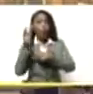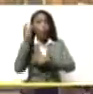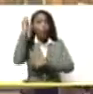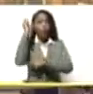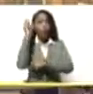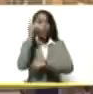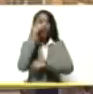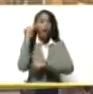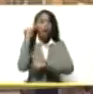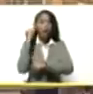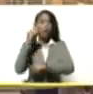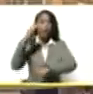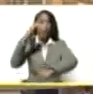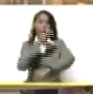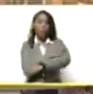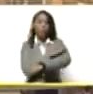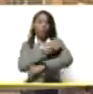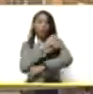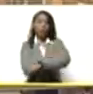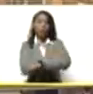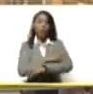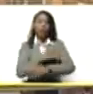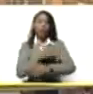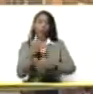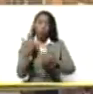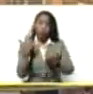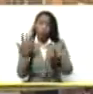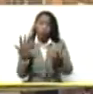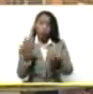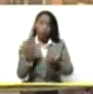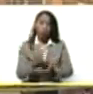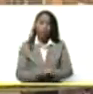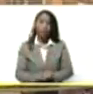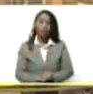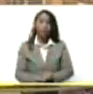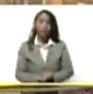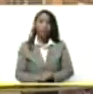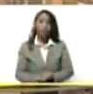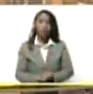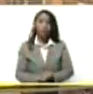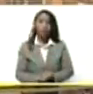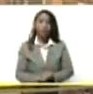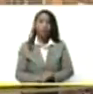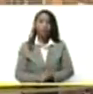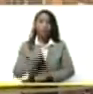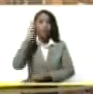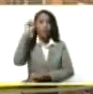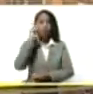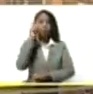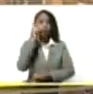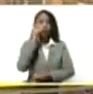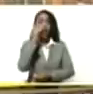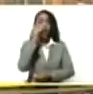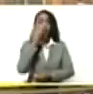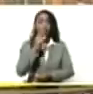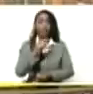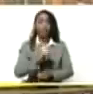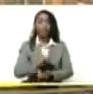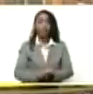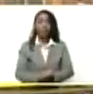de cinco años de guerra económica y boicot y bloqueo ha recuperado el camino